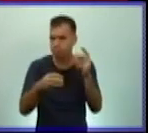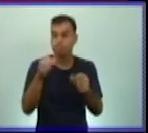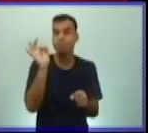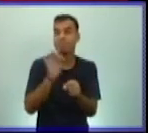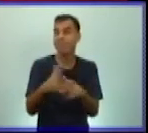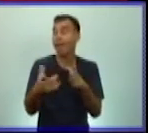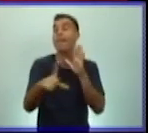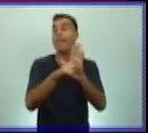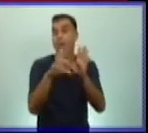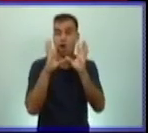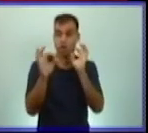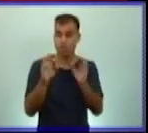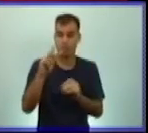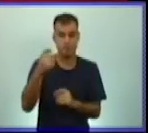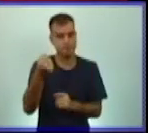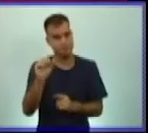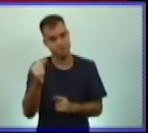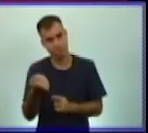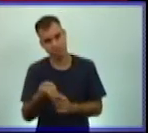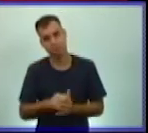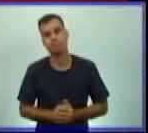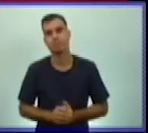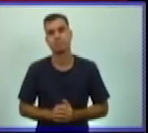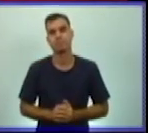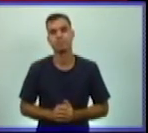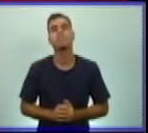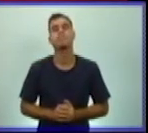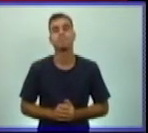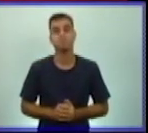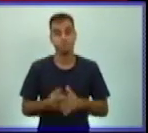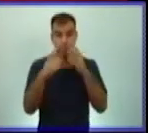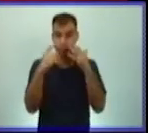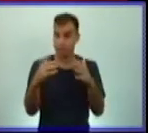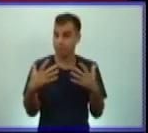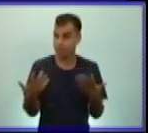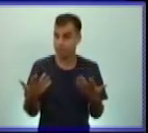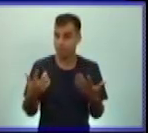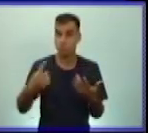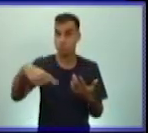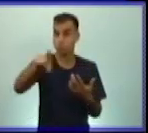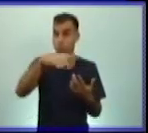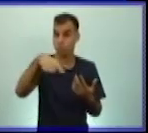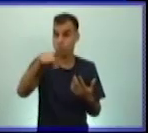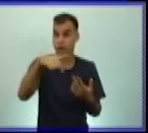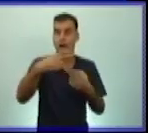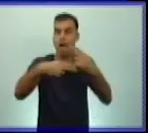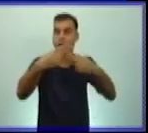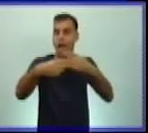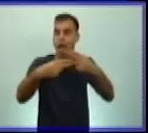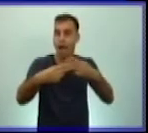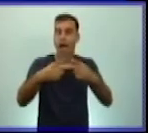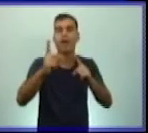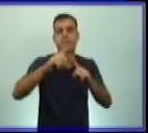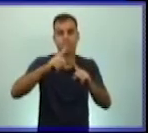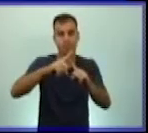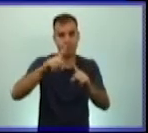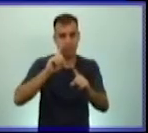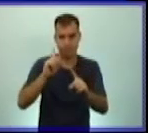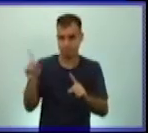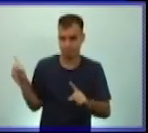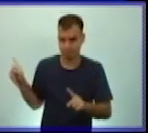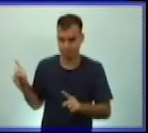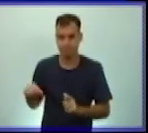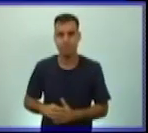la ley de conservación de la masa. Importante entonces que ustedes realicen esta actividad